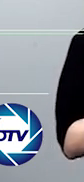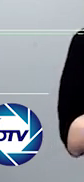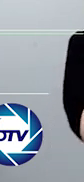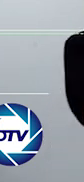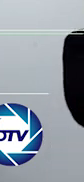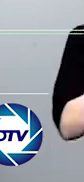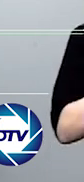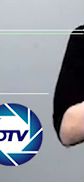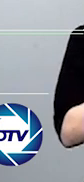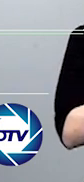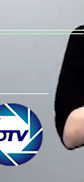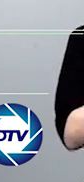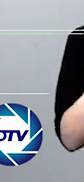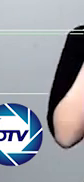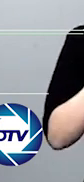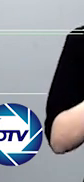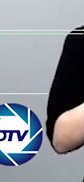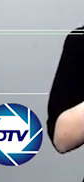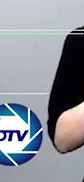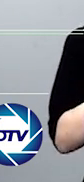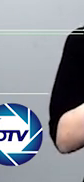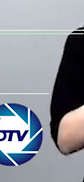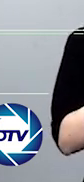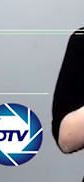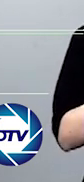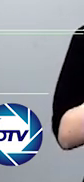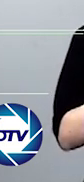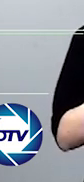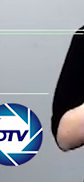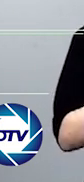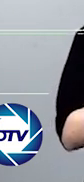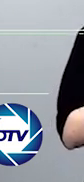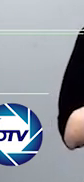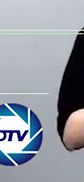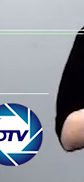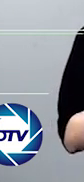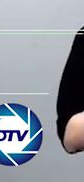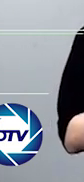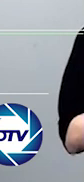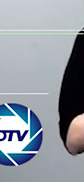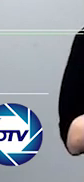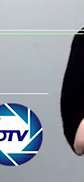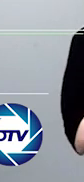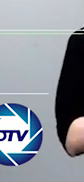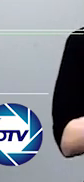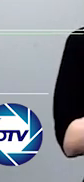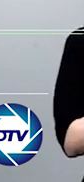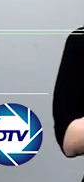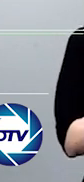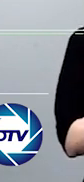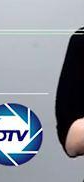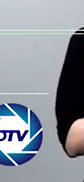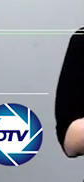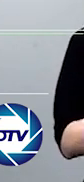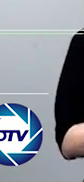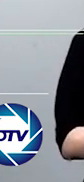produjo? Que este edificio estuviera prácticamente en ruinas, de hecho, están casi en ruinas. Un edificio, recordemos, sobre el suelo público y a una concisión a